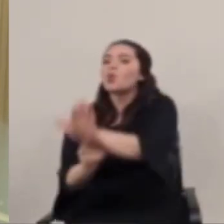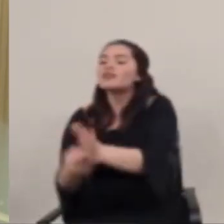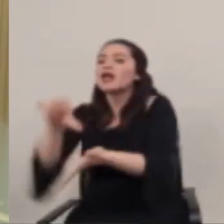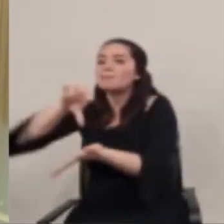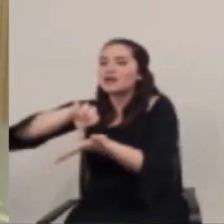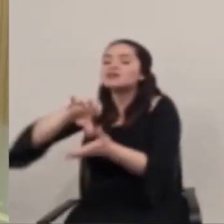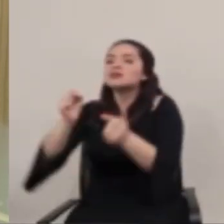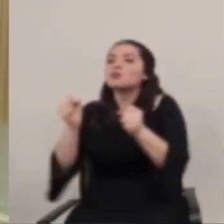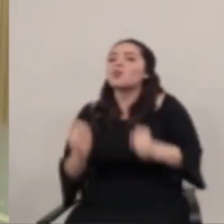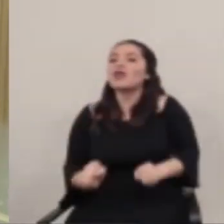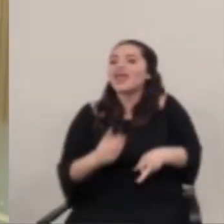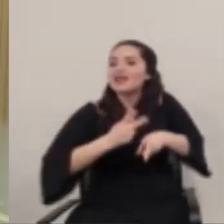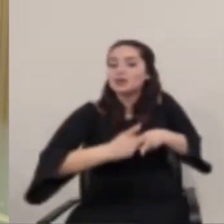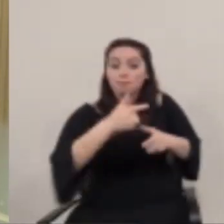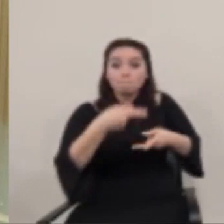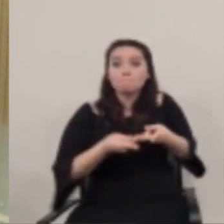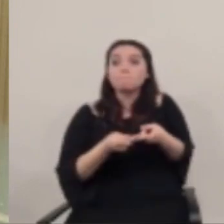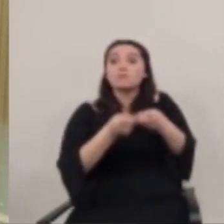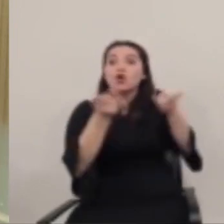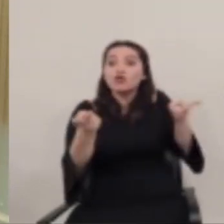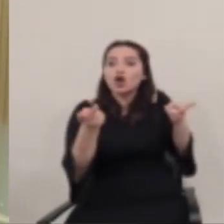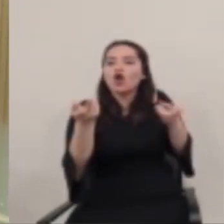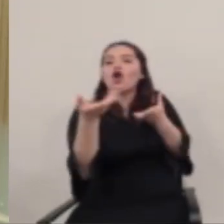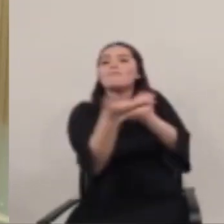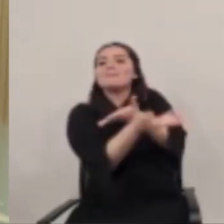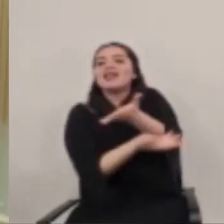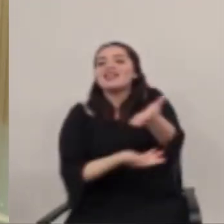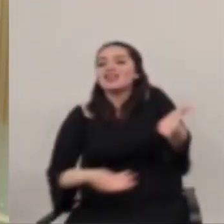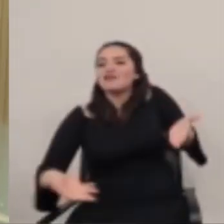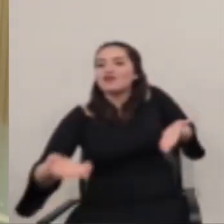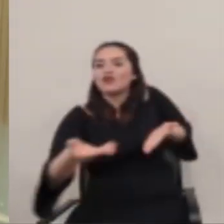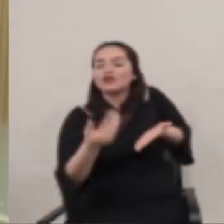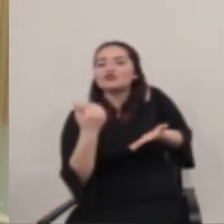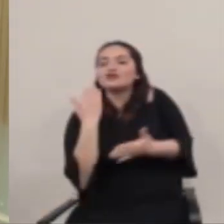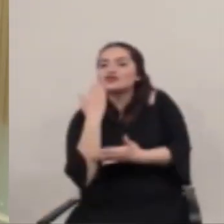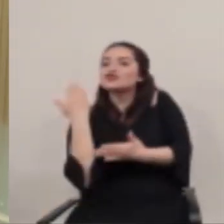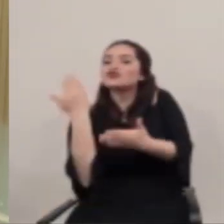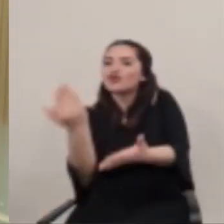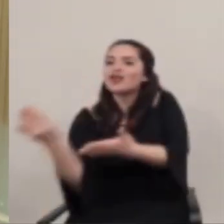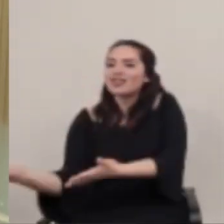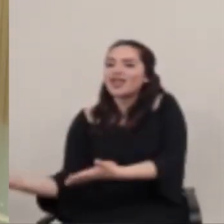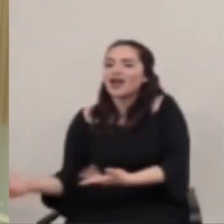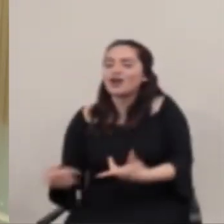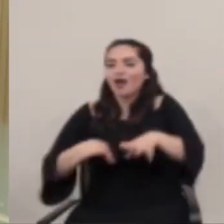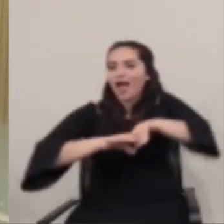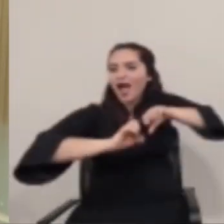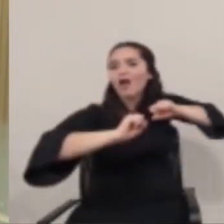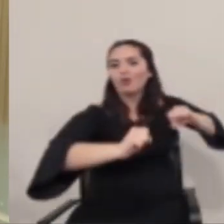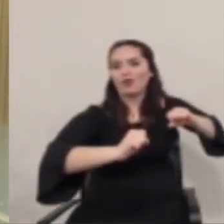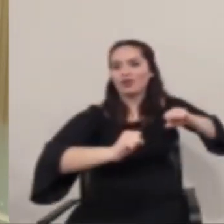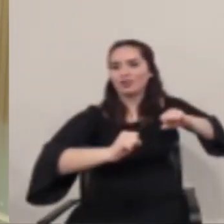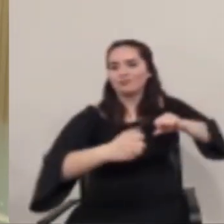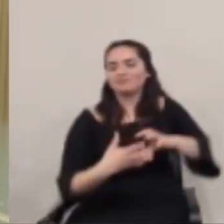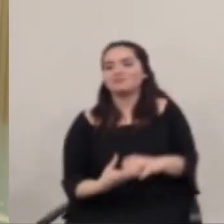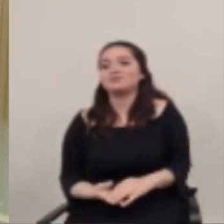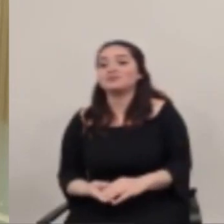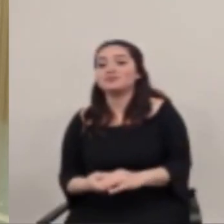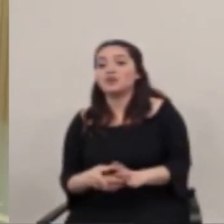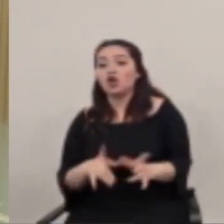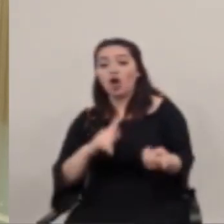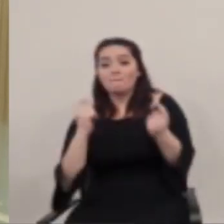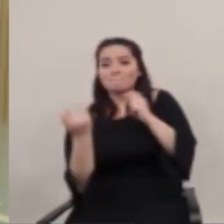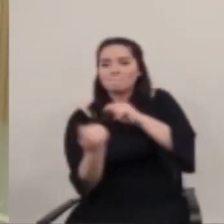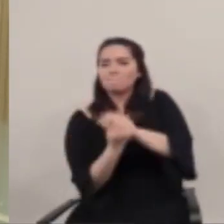puede construir lo público de manera cooperativa, solidaria y en procesos de mutuo apoyo, de convertirnos en